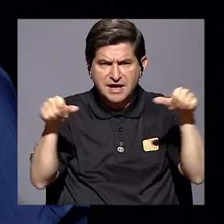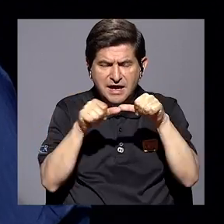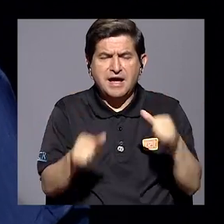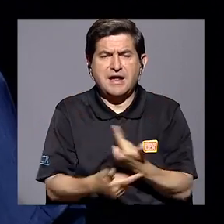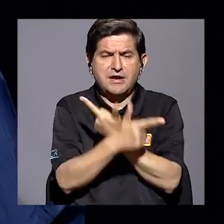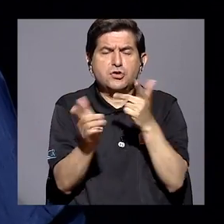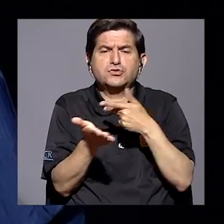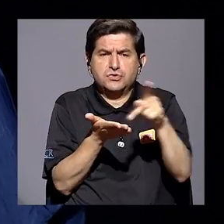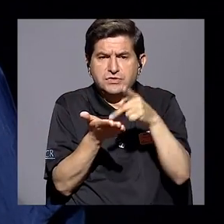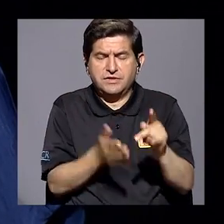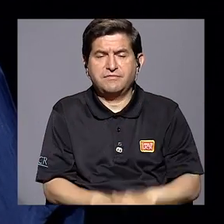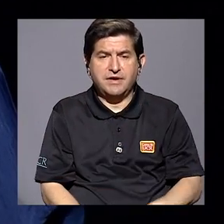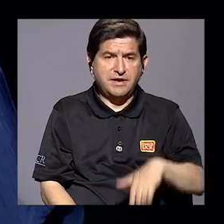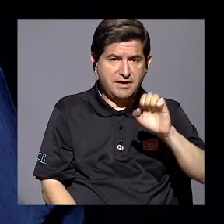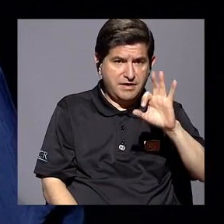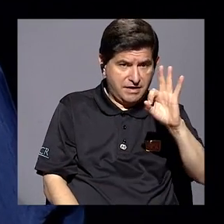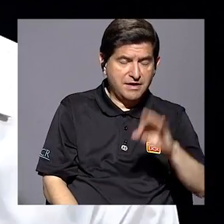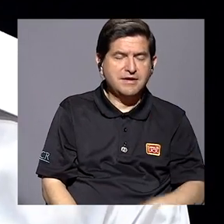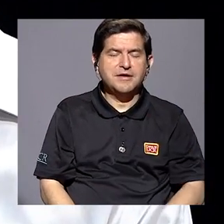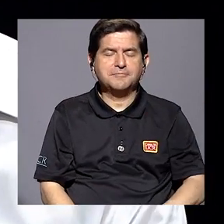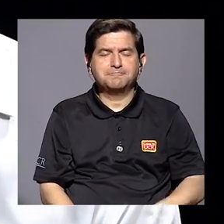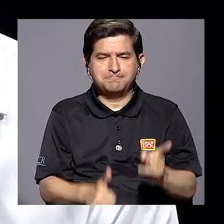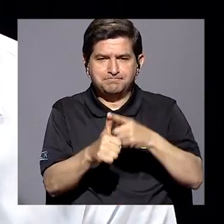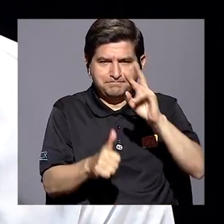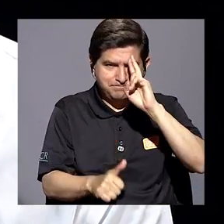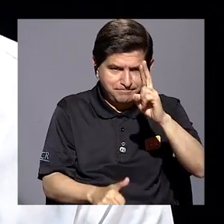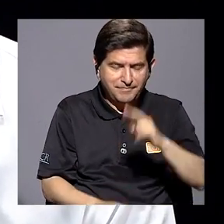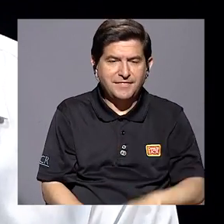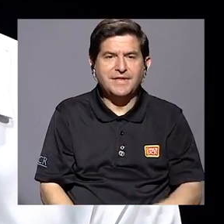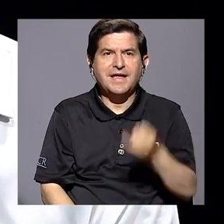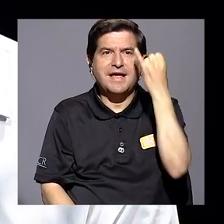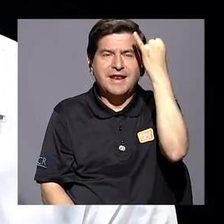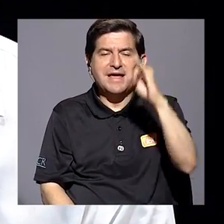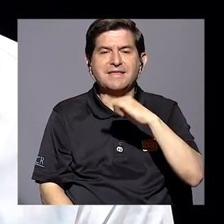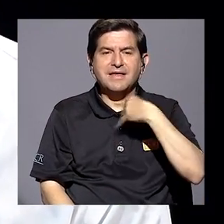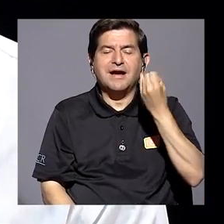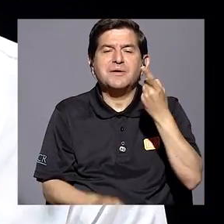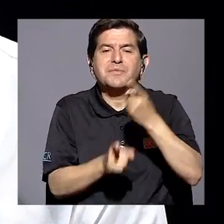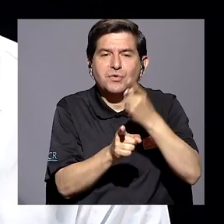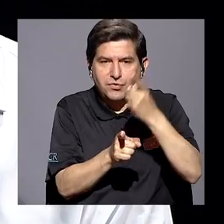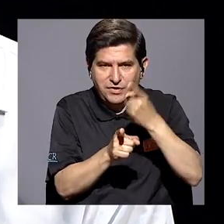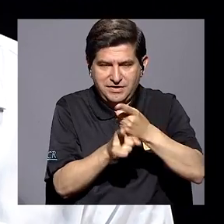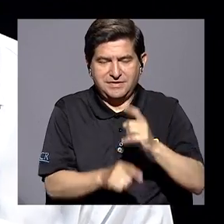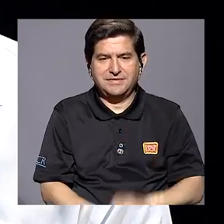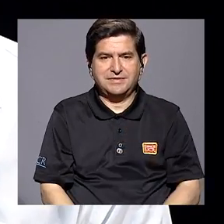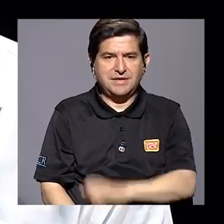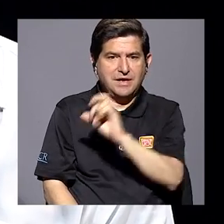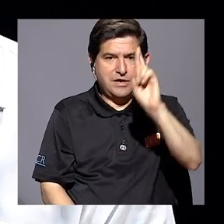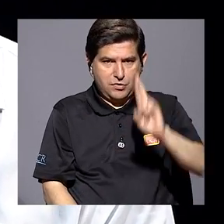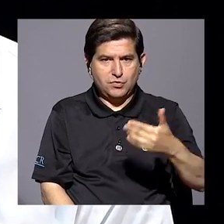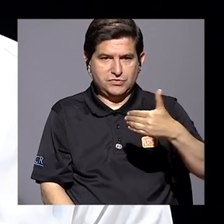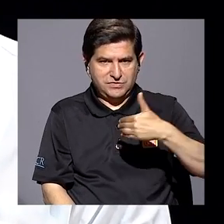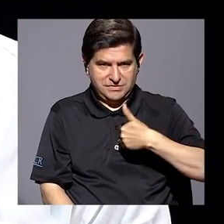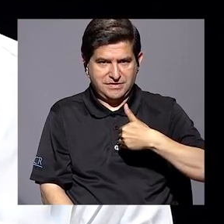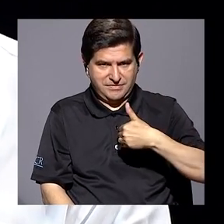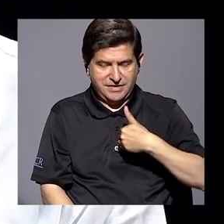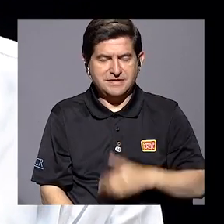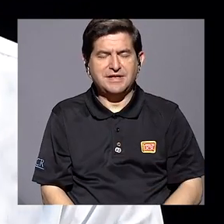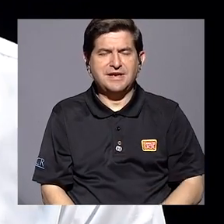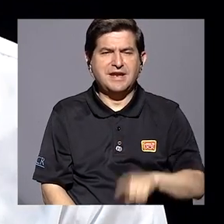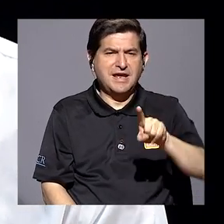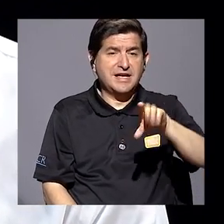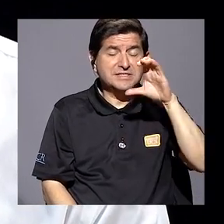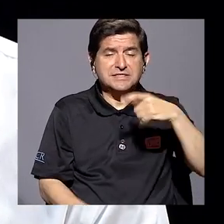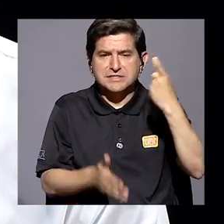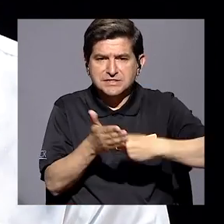exentos donnelly hay que empezar por reconocer que el postulado de jaime es correcto verdad que costa rica tiene decía yo